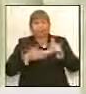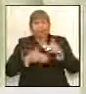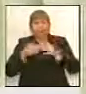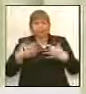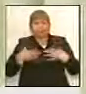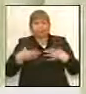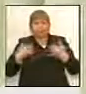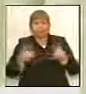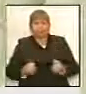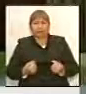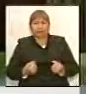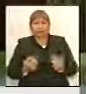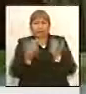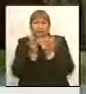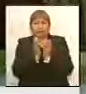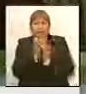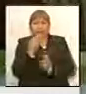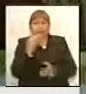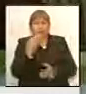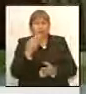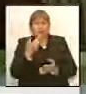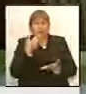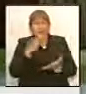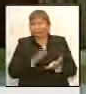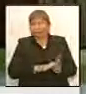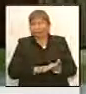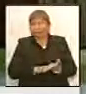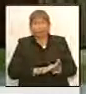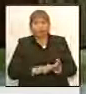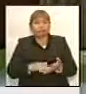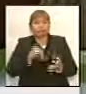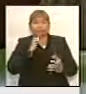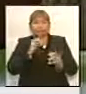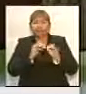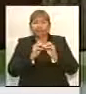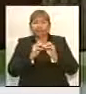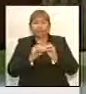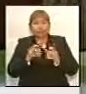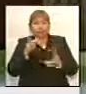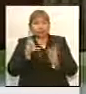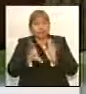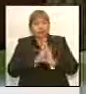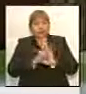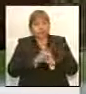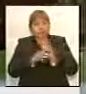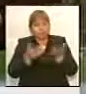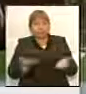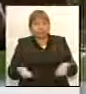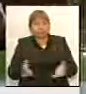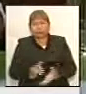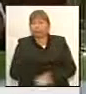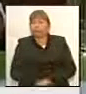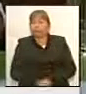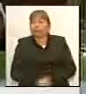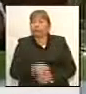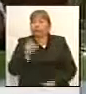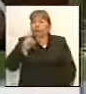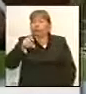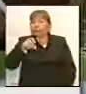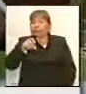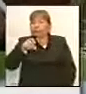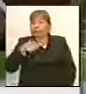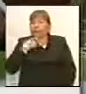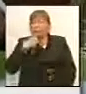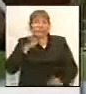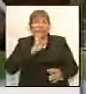y educación, así como el escaso saneamiento físico legal. Resaltó en la necesidad de diálogo y